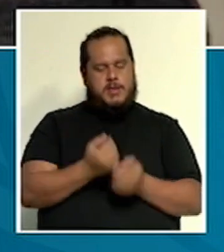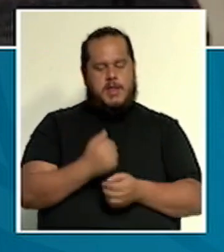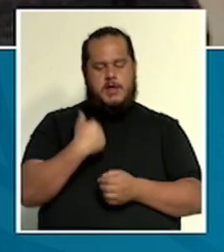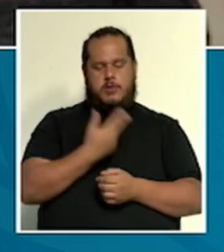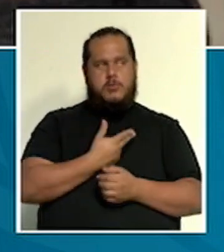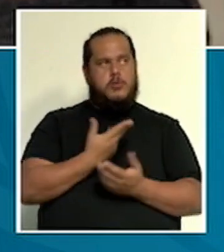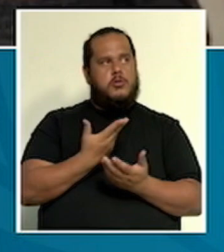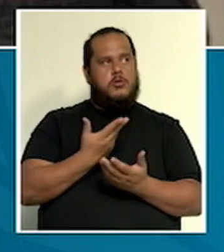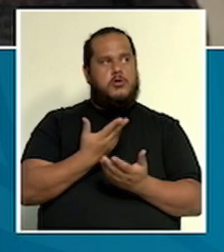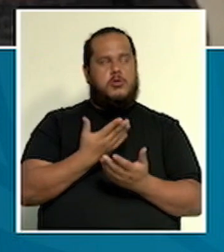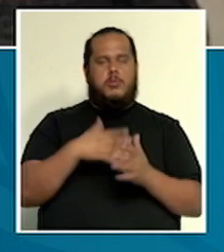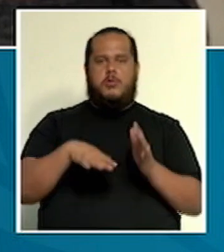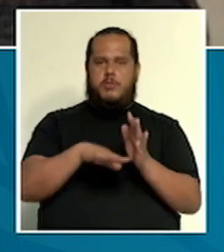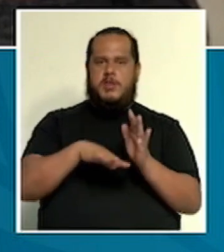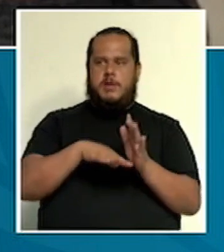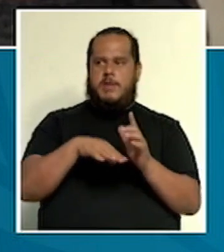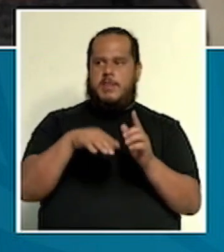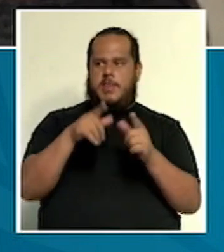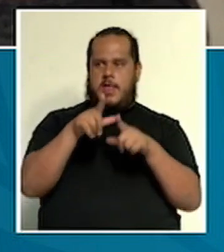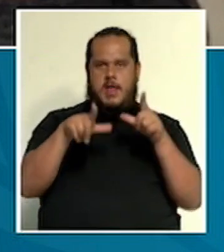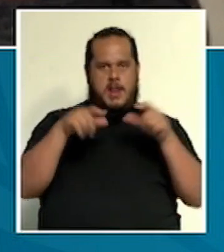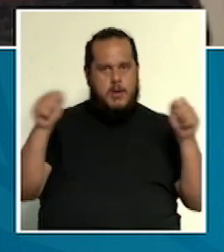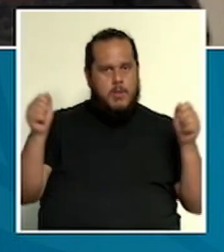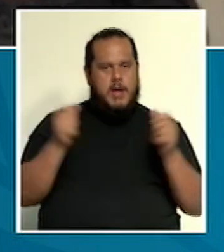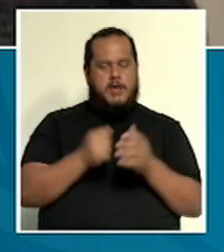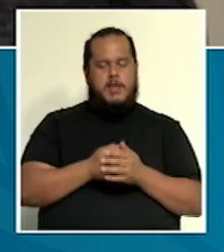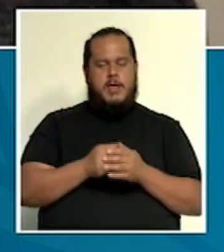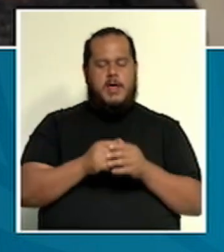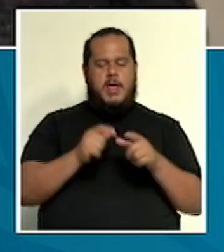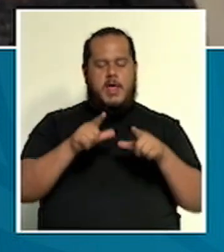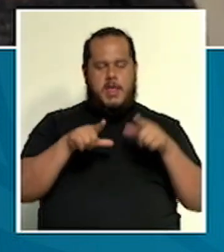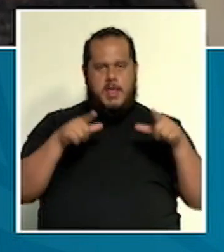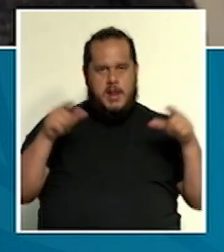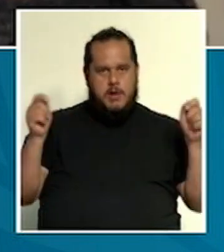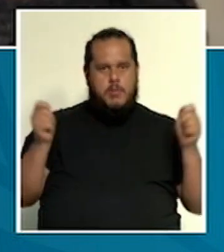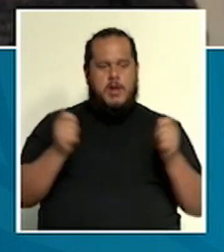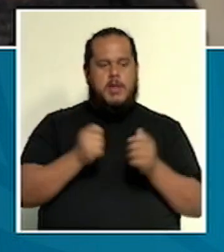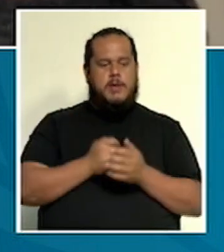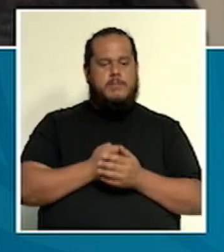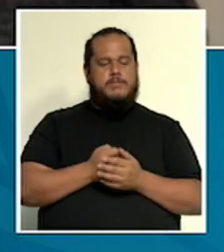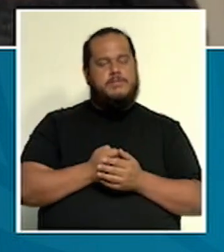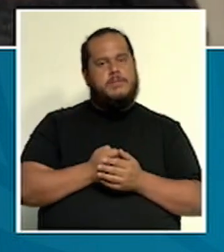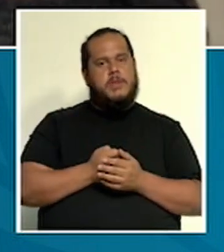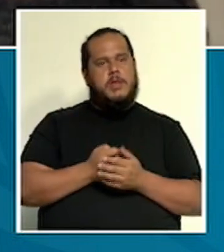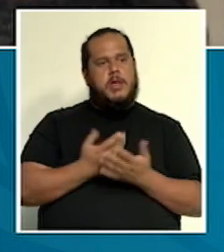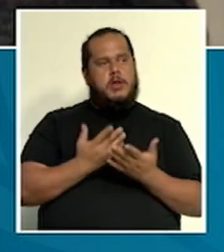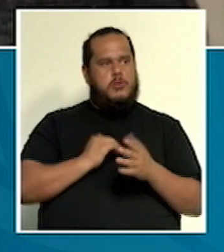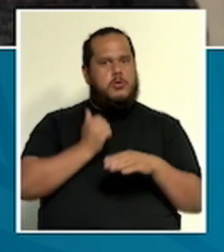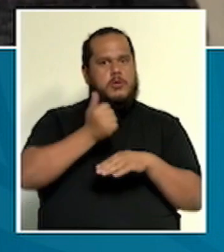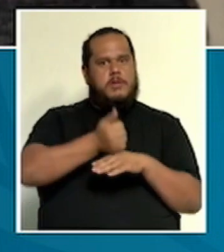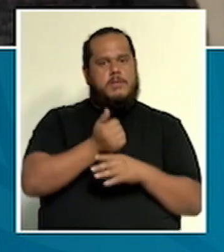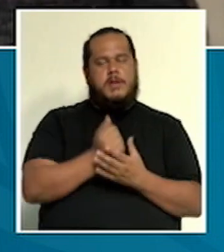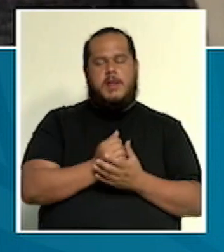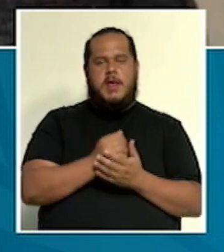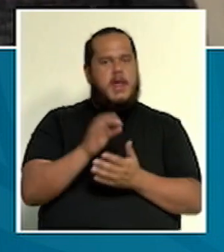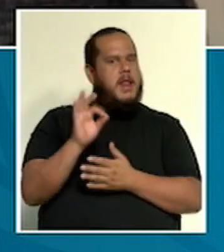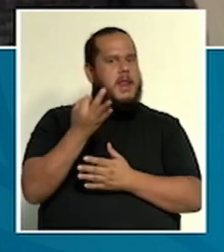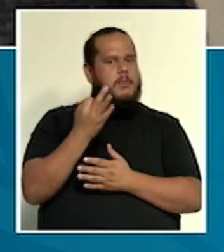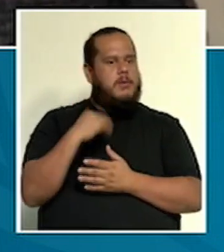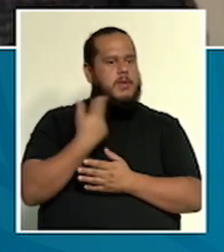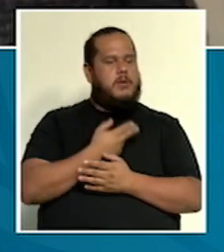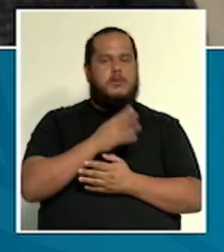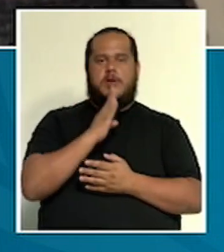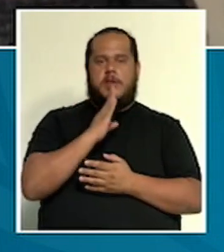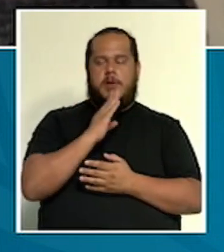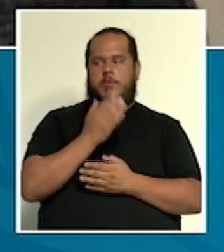somos esencialmente lenguaje, que el lenguaje nos define, la manera en que hablamos,